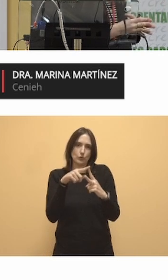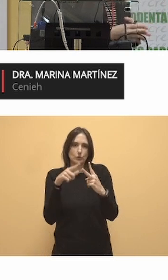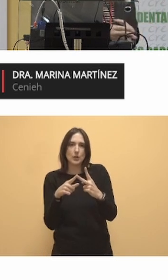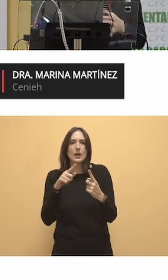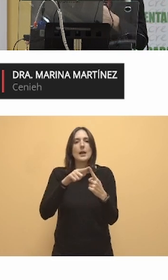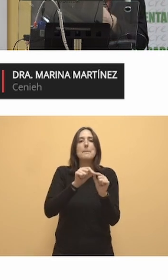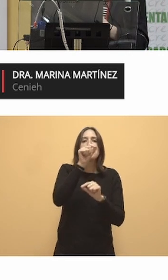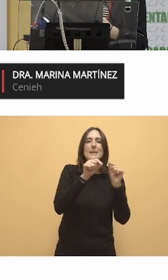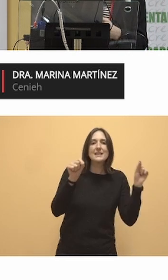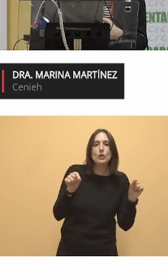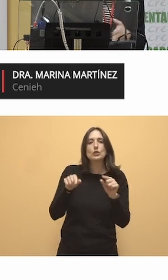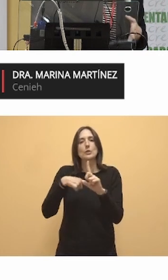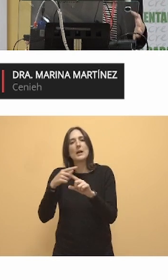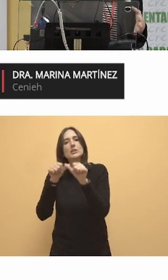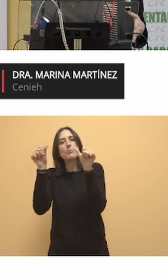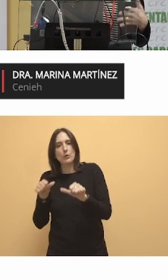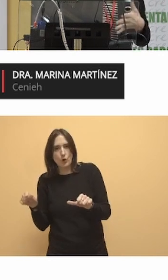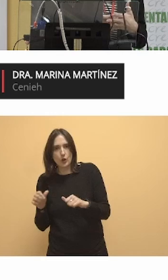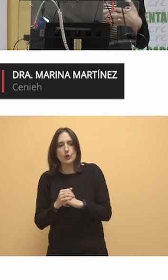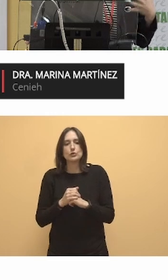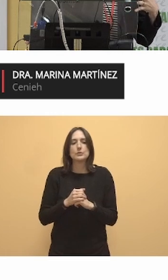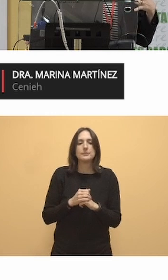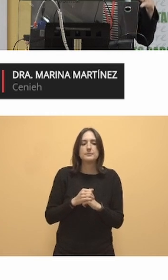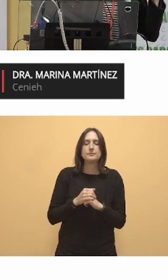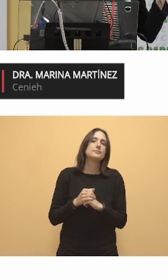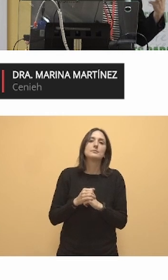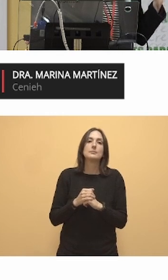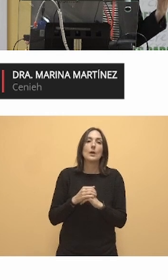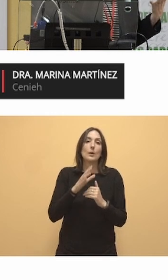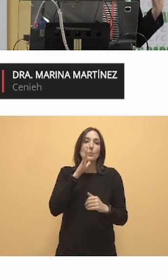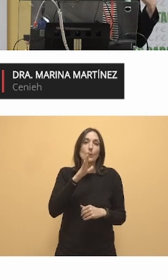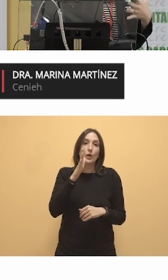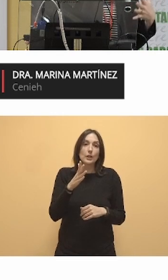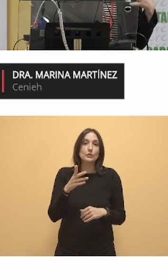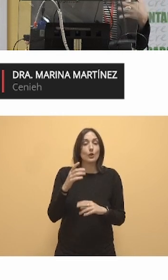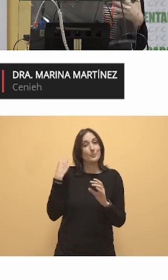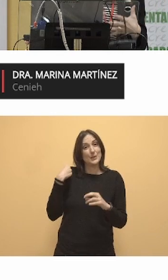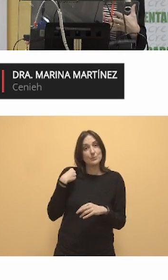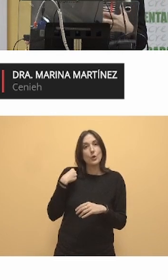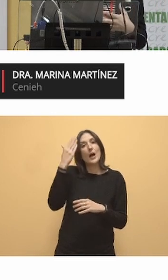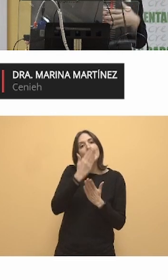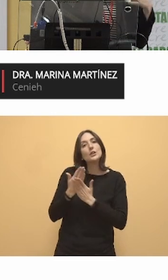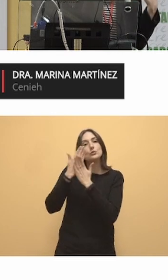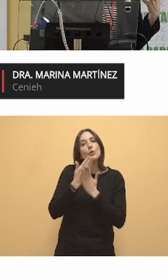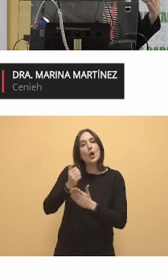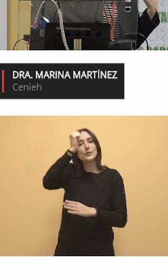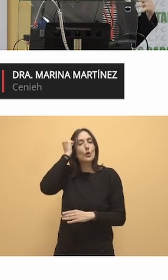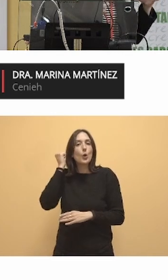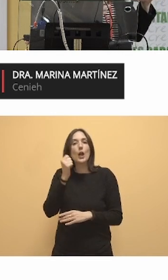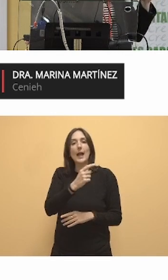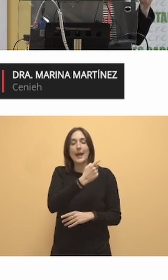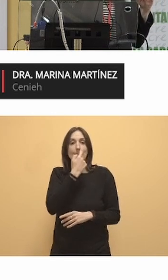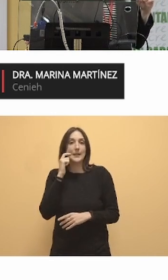los métricos y los morfológicos. Por tanto, la antropología dental se centra sobre todo en caracterizar